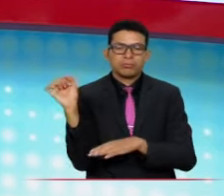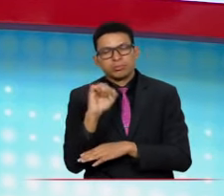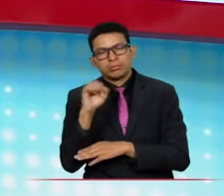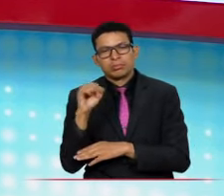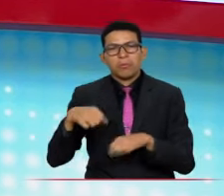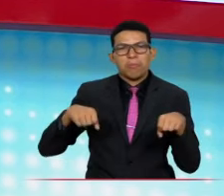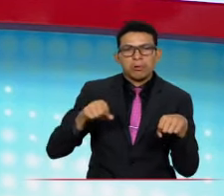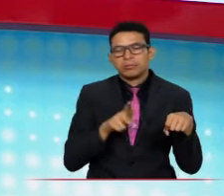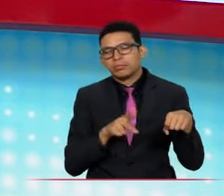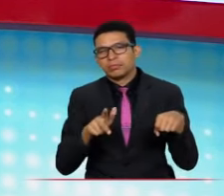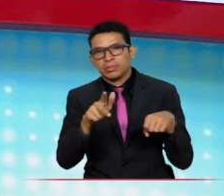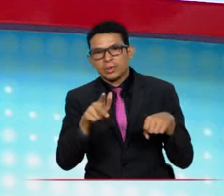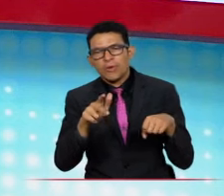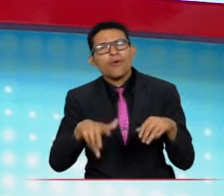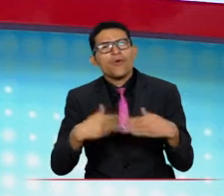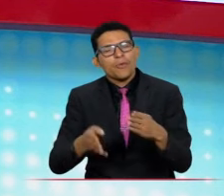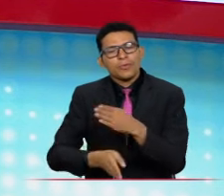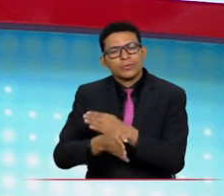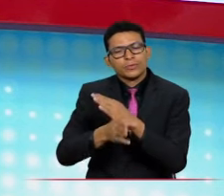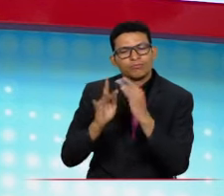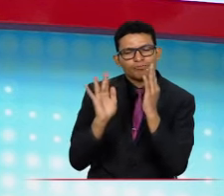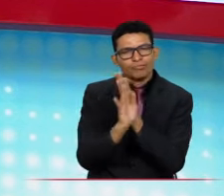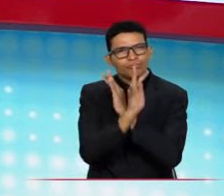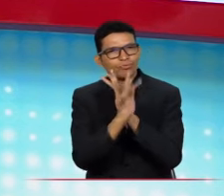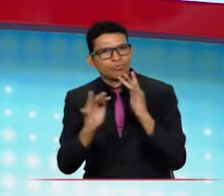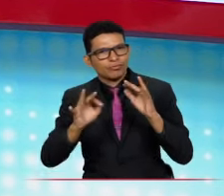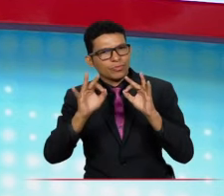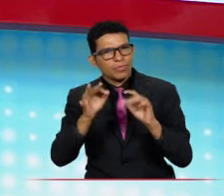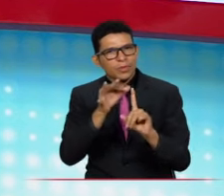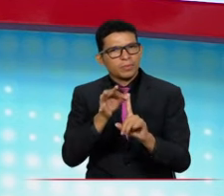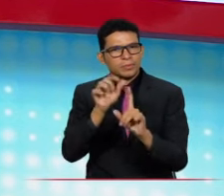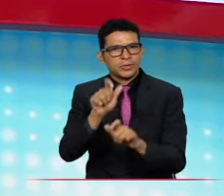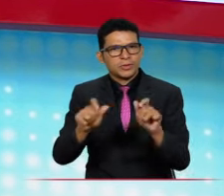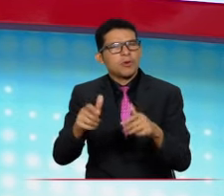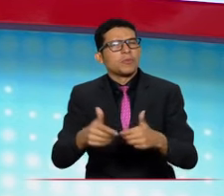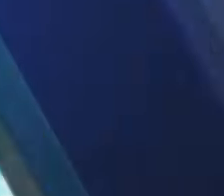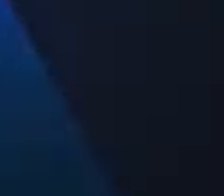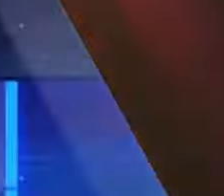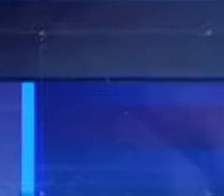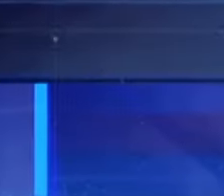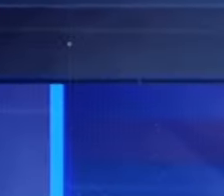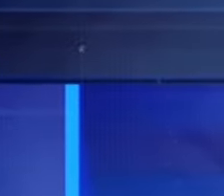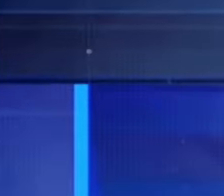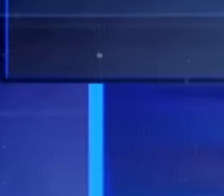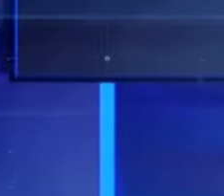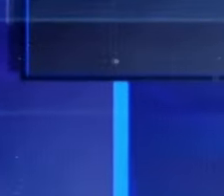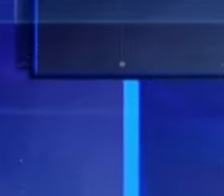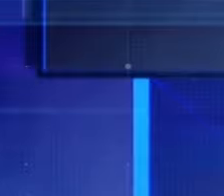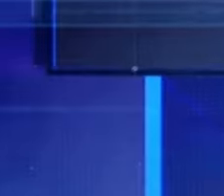y cómo va a ser el tema para continuar con la peatonalización. Carmen Alisa Sarmiento Mora, muy buenas noches.